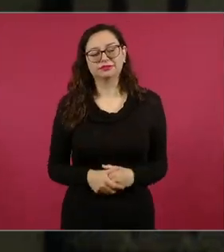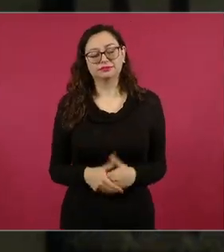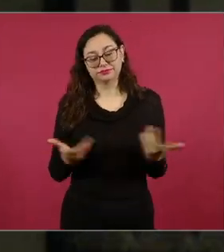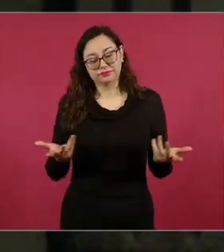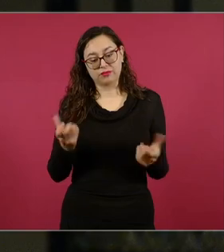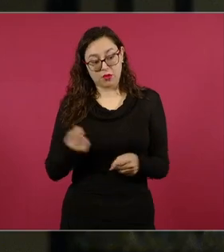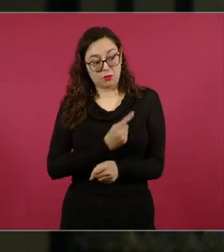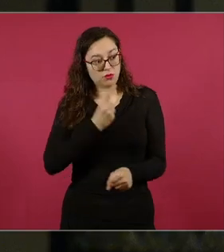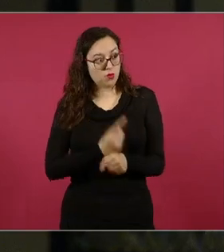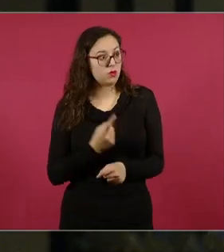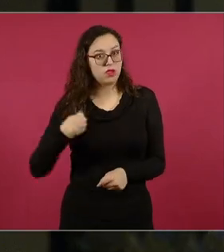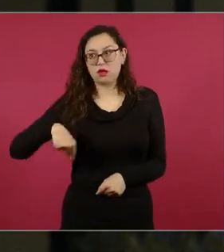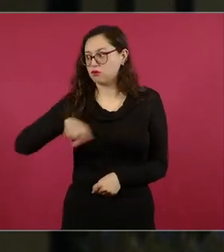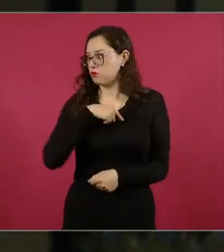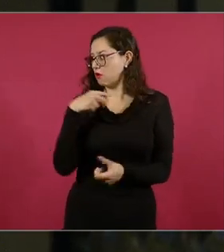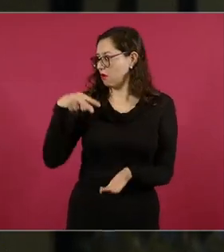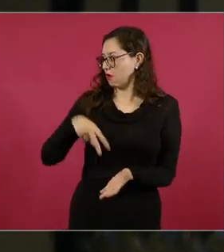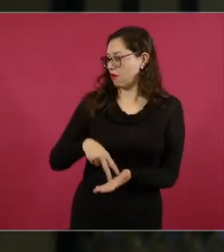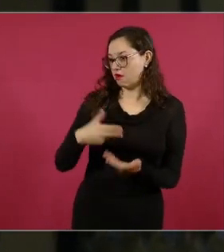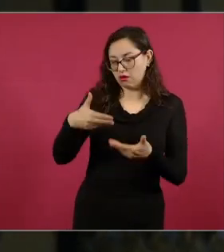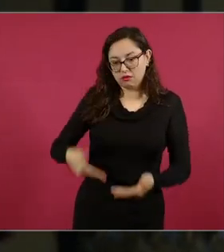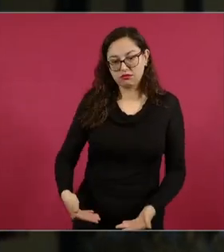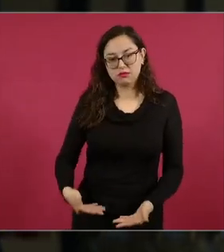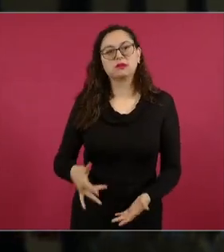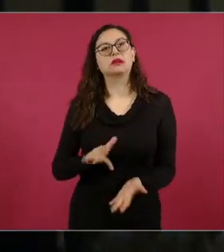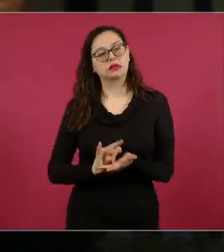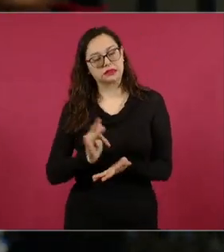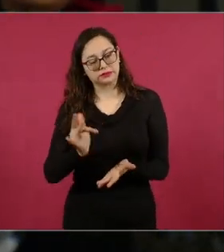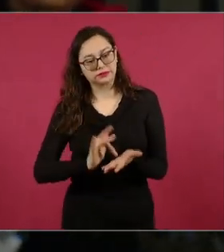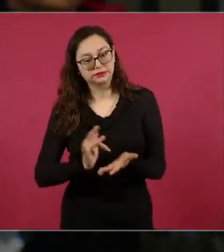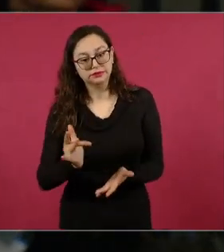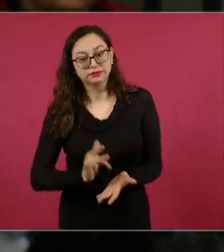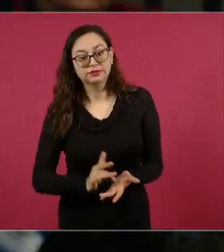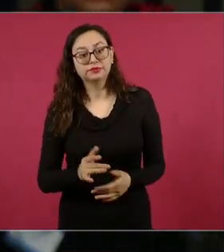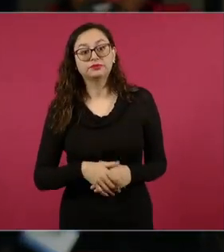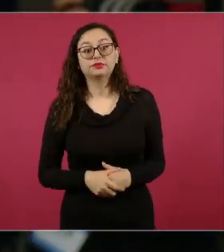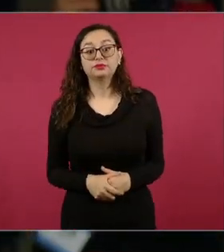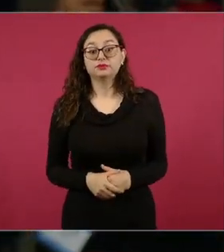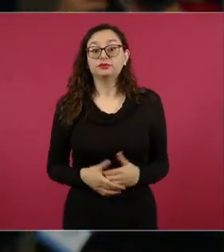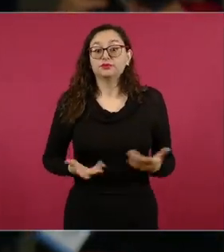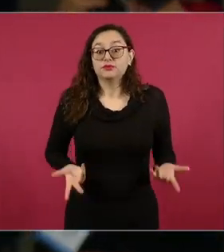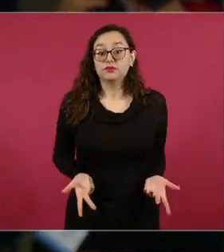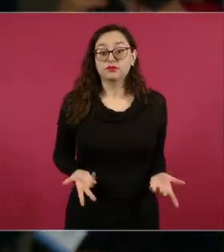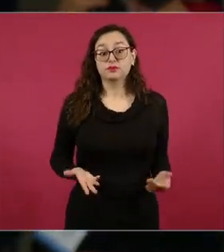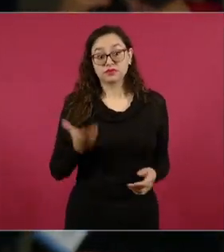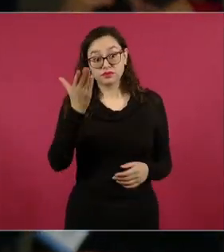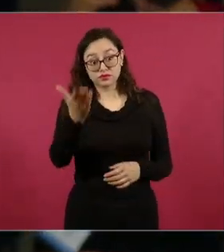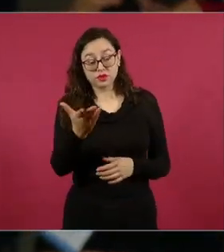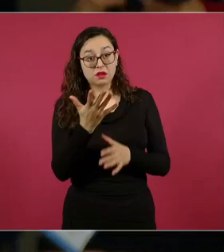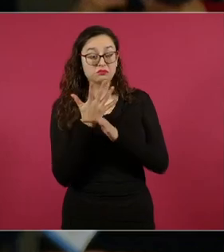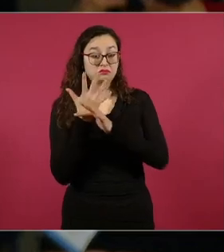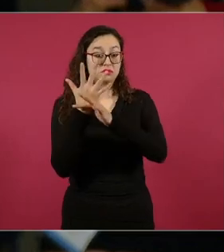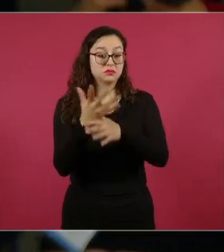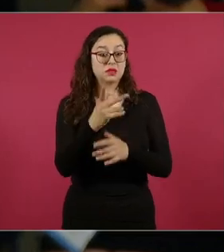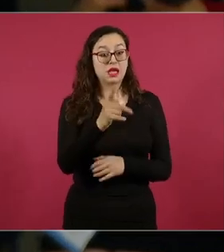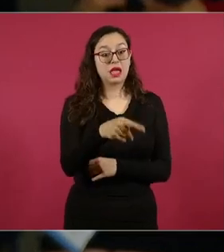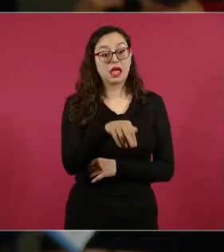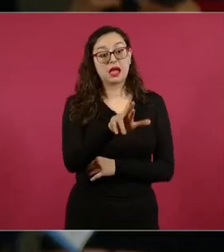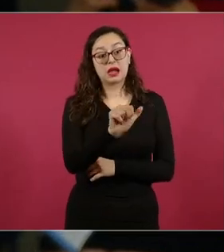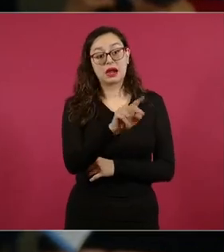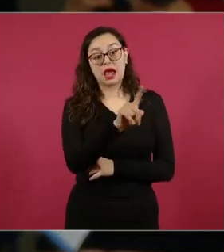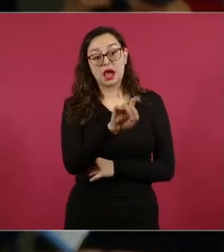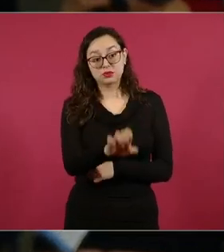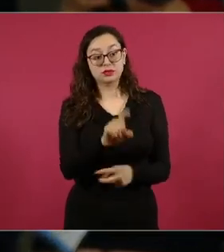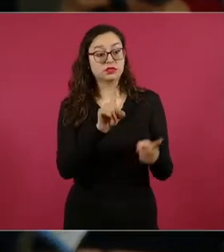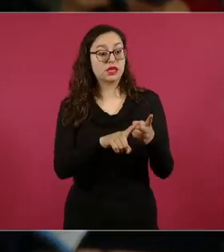Llosa, en tiempos en que Margarita Zavala, la diputada federal del PAN, y